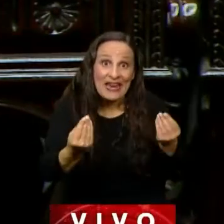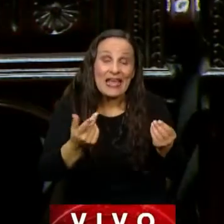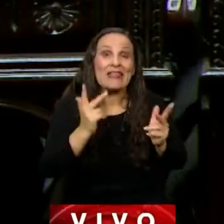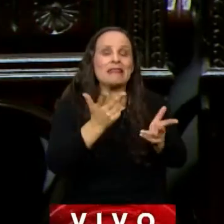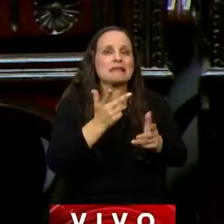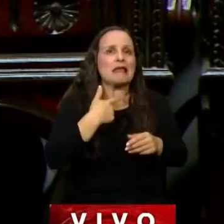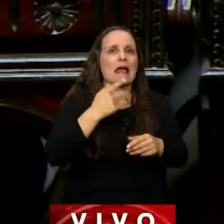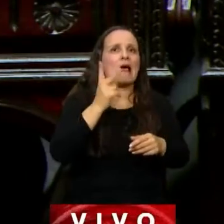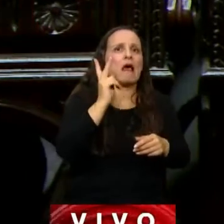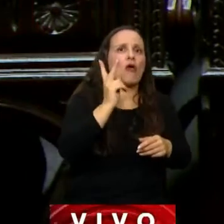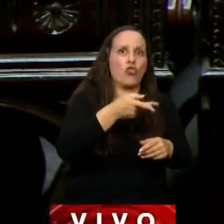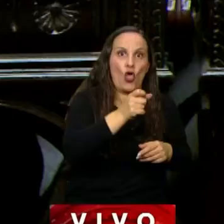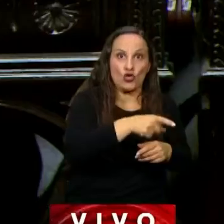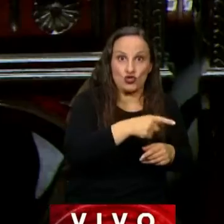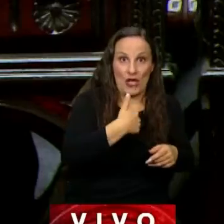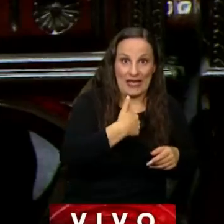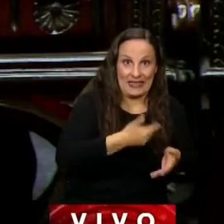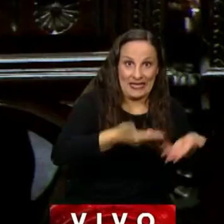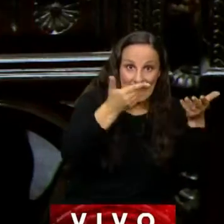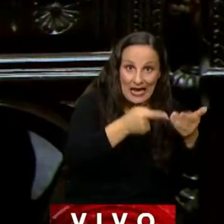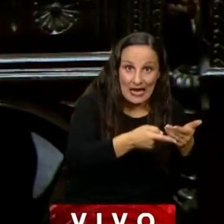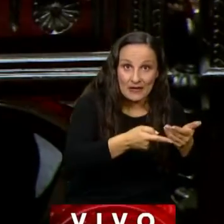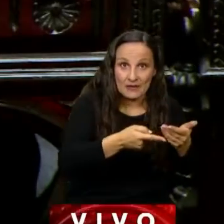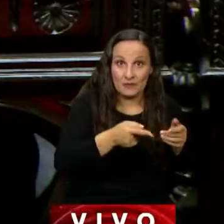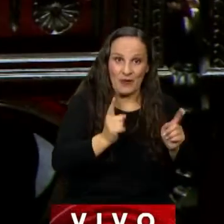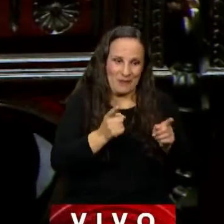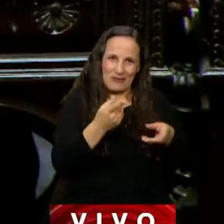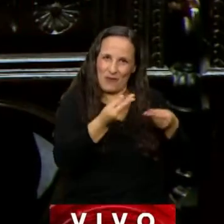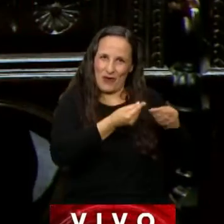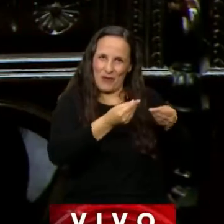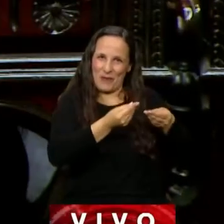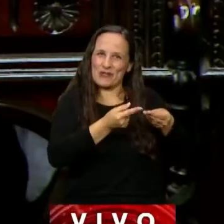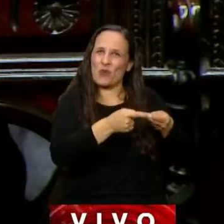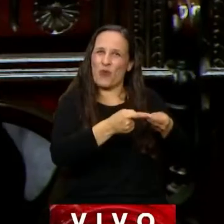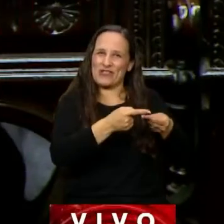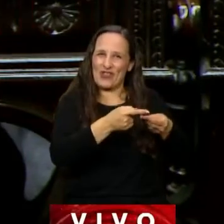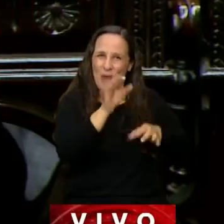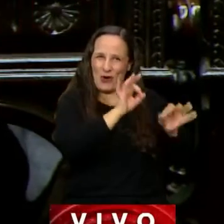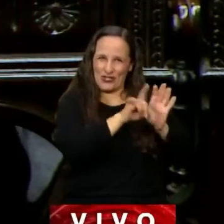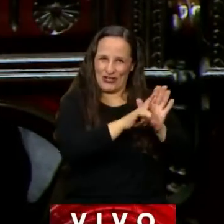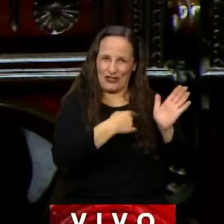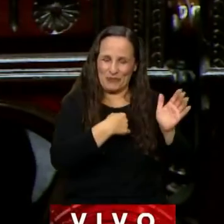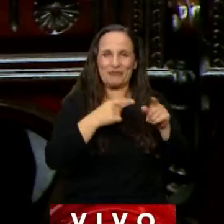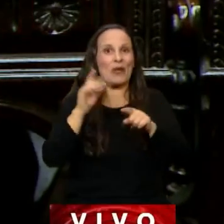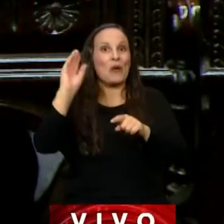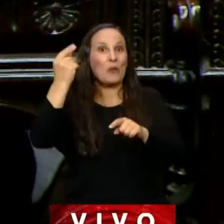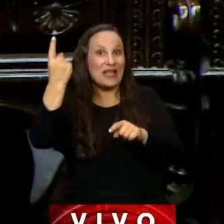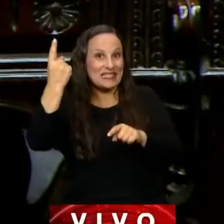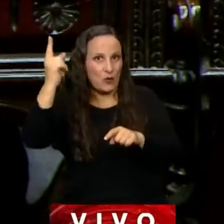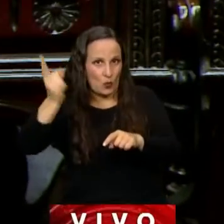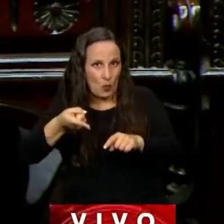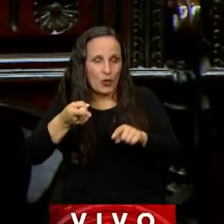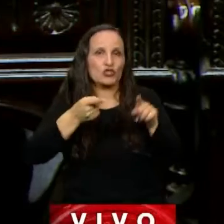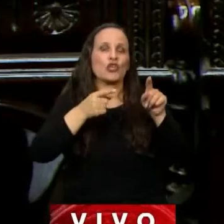pronostican un 2, que es el número que contiene nuestro proyecto de presupuesto. Para Brasil estiman un 1,